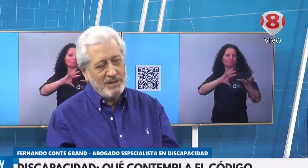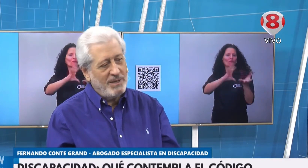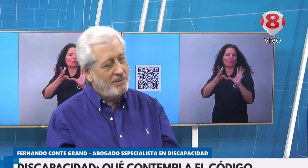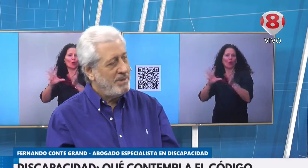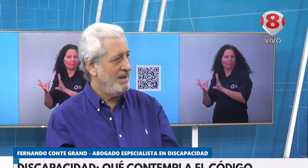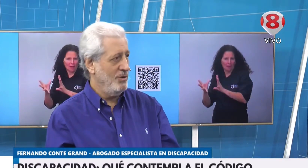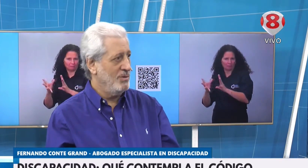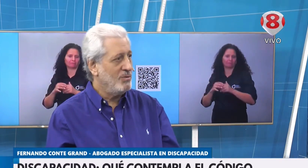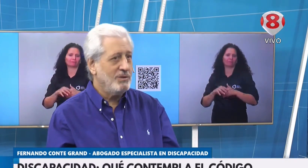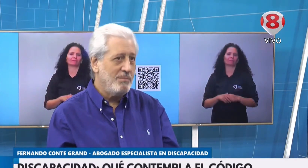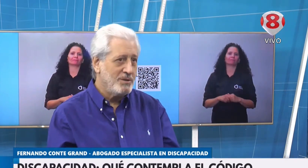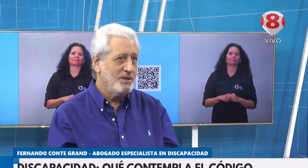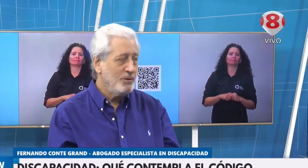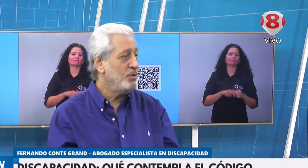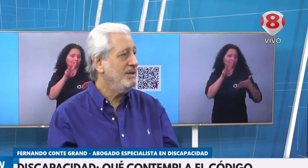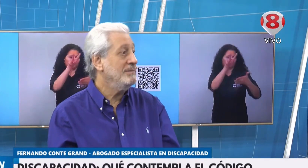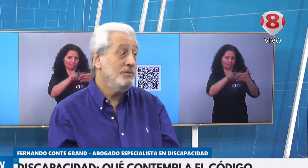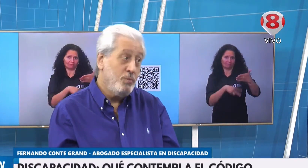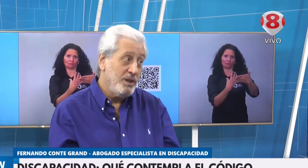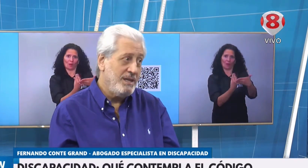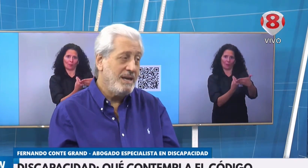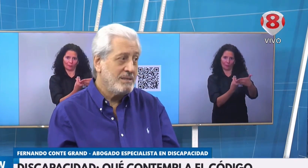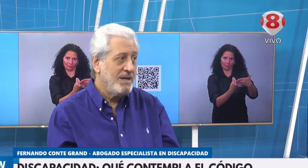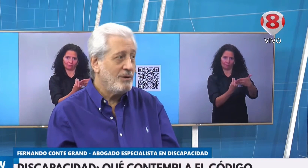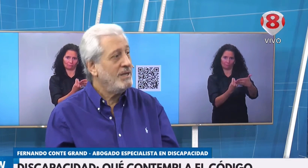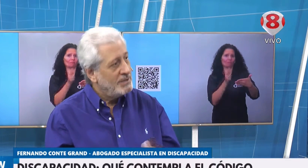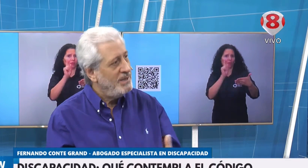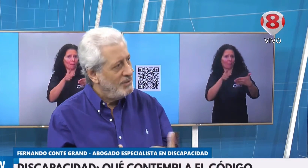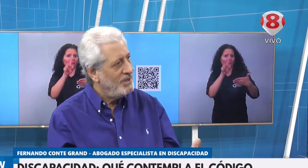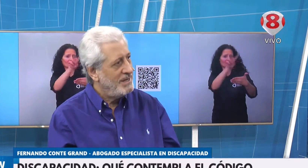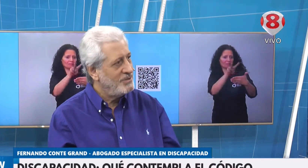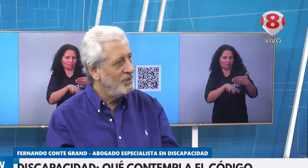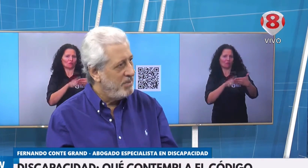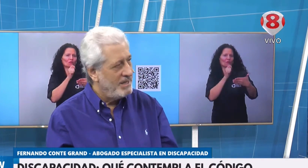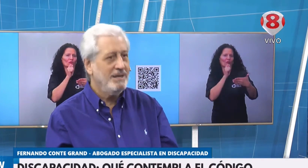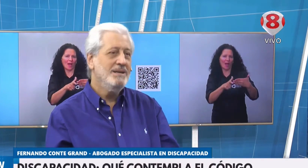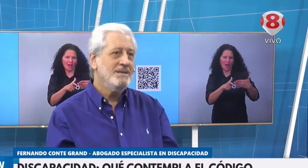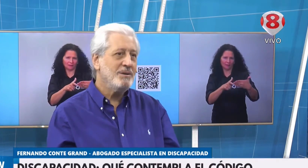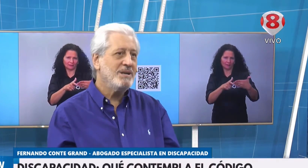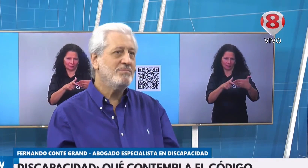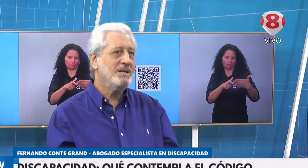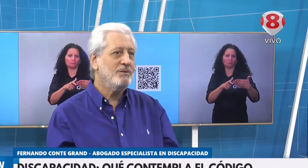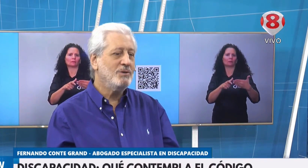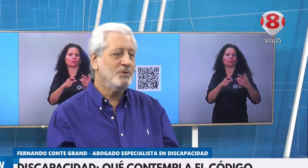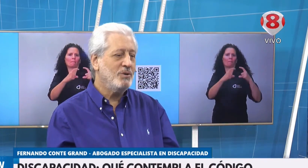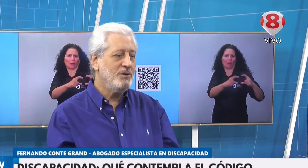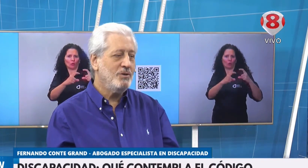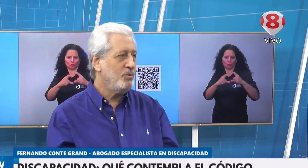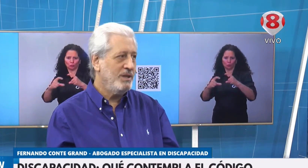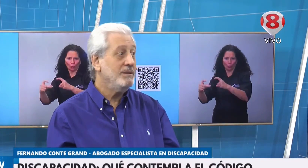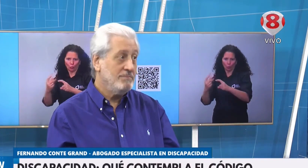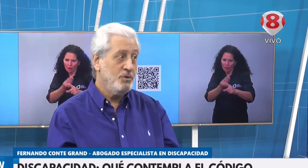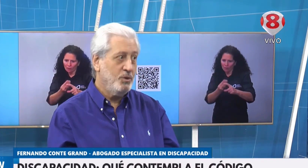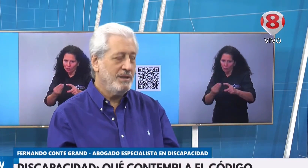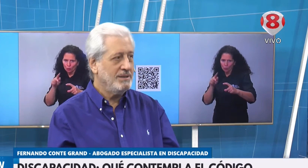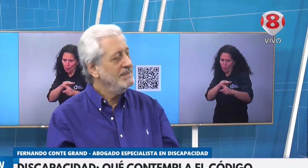permite no hay que pedirle peras al olmo cuando la persona no puede no puede y Hay que aceptarlo y esto también es una obligación de los padres saber aceptar que cuando nuestro hijo